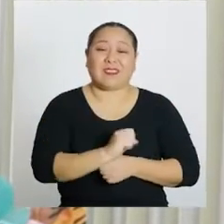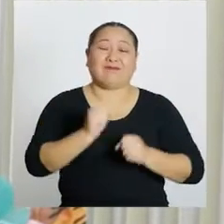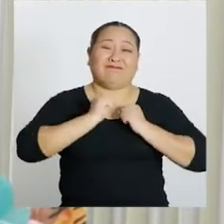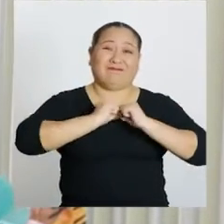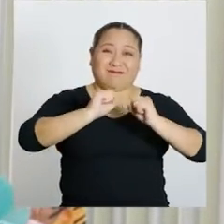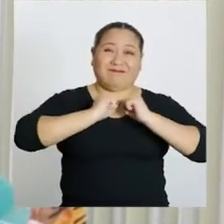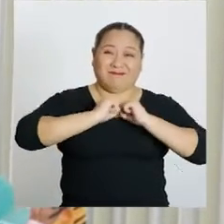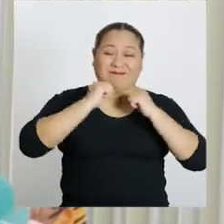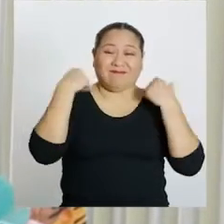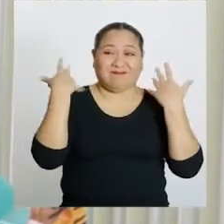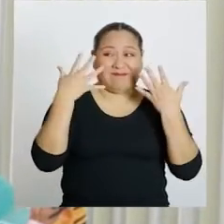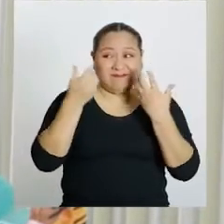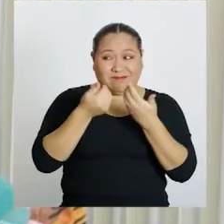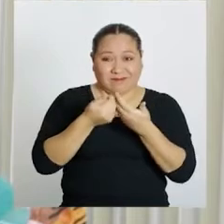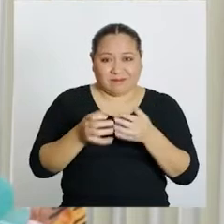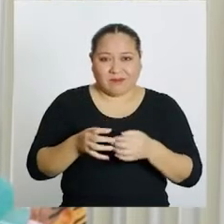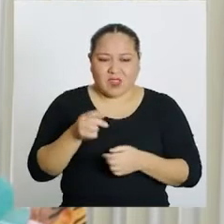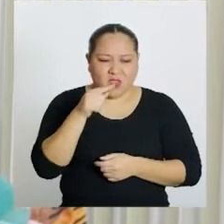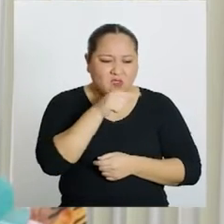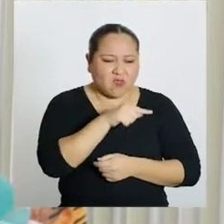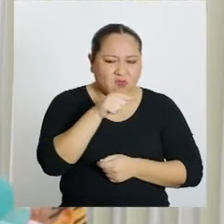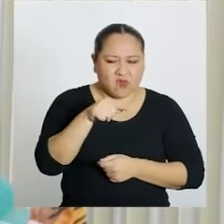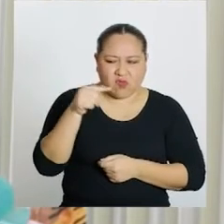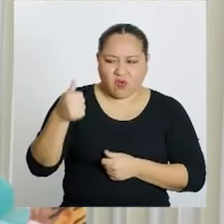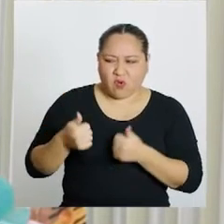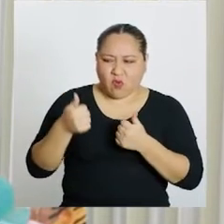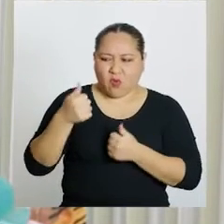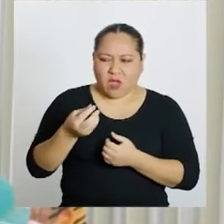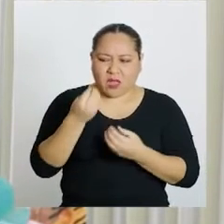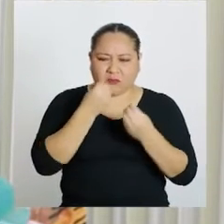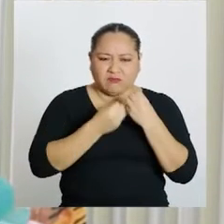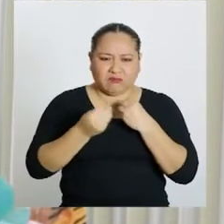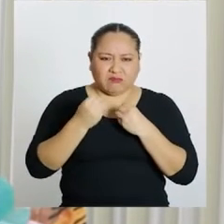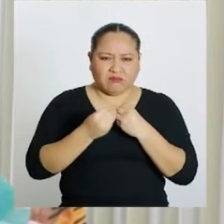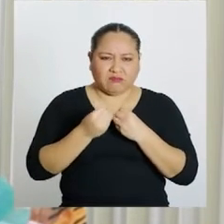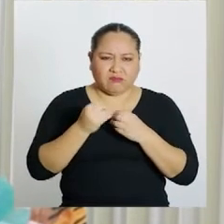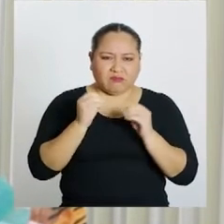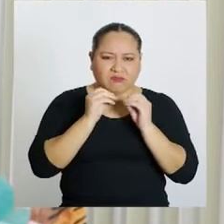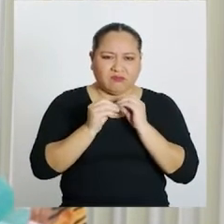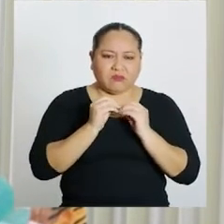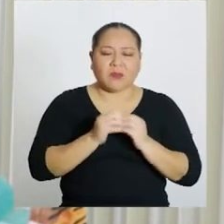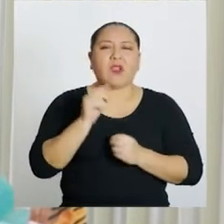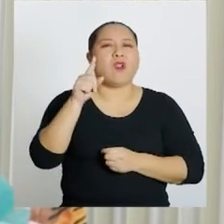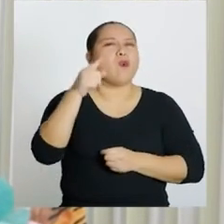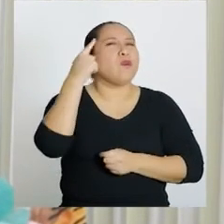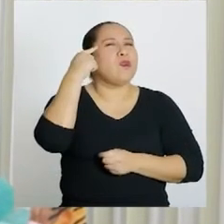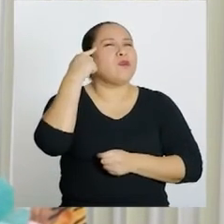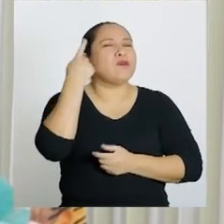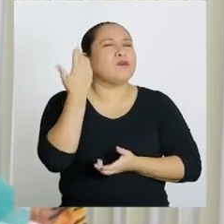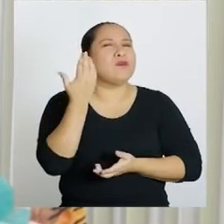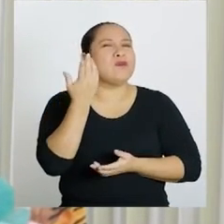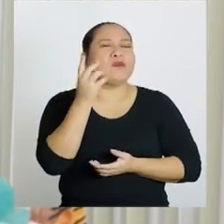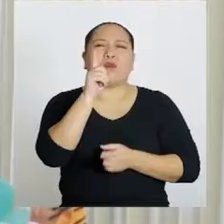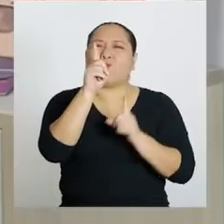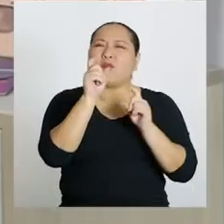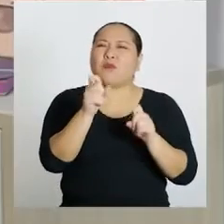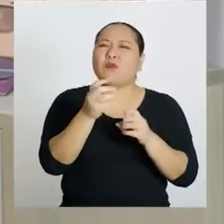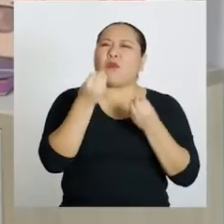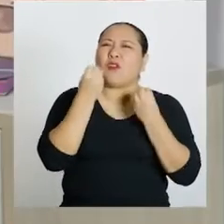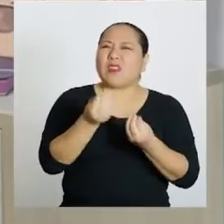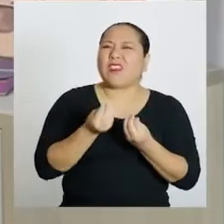energías. ¿Con qué merienda debería recuperarlas? ¿Por qué te cuesta